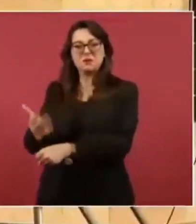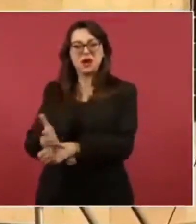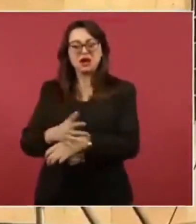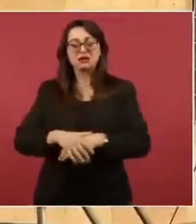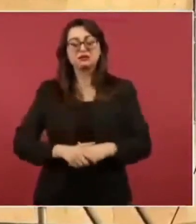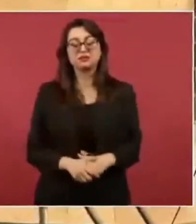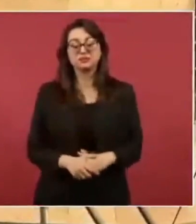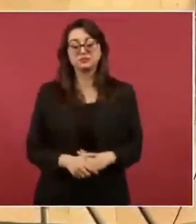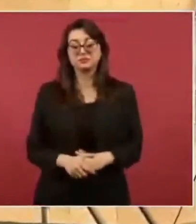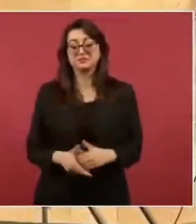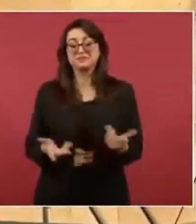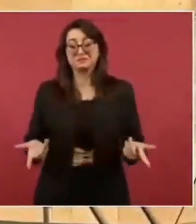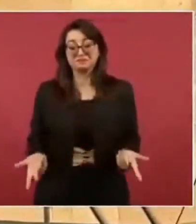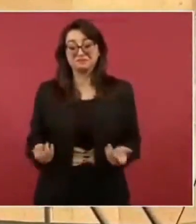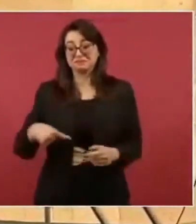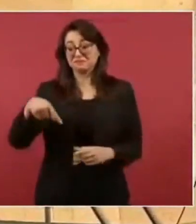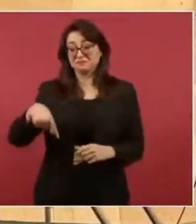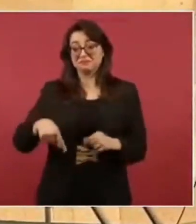expropiación petrolera causó